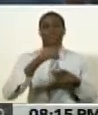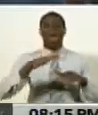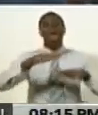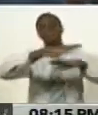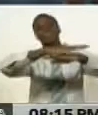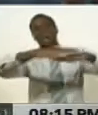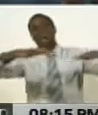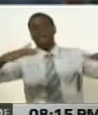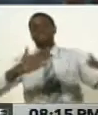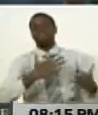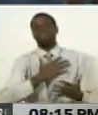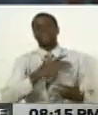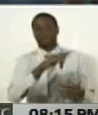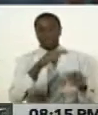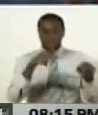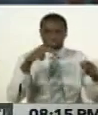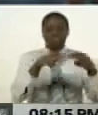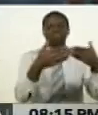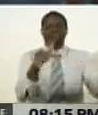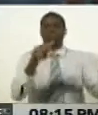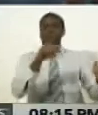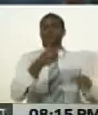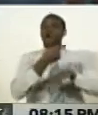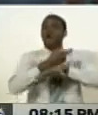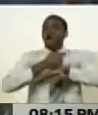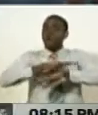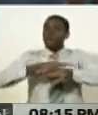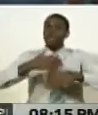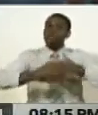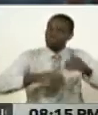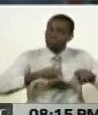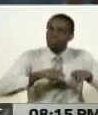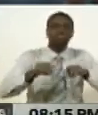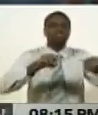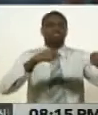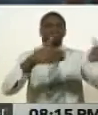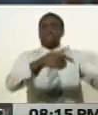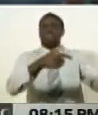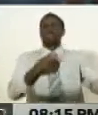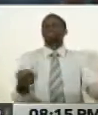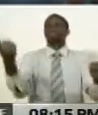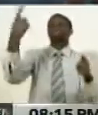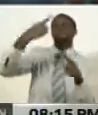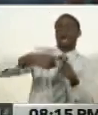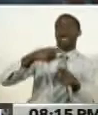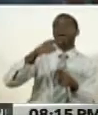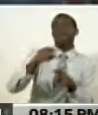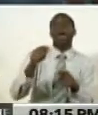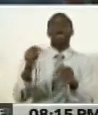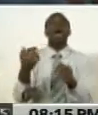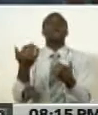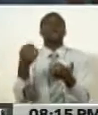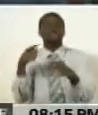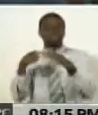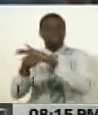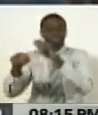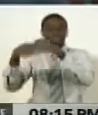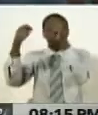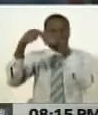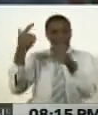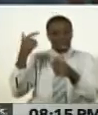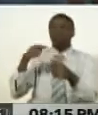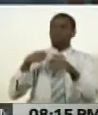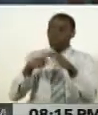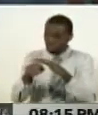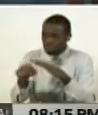acciones de gobierno que se siguen realizando, reuniones con los comerciantes que fueron afectados,